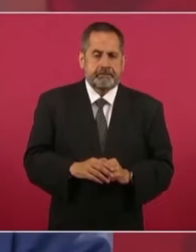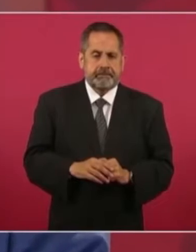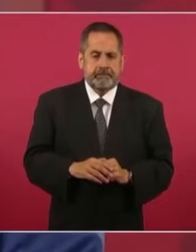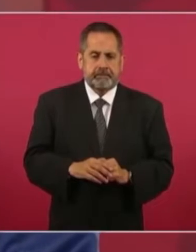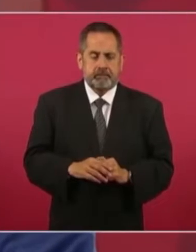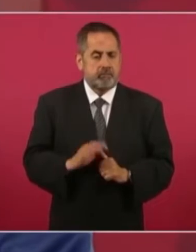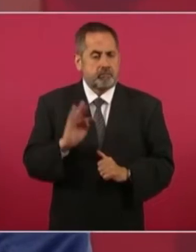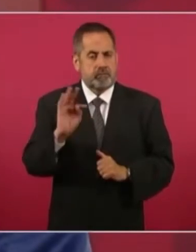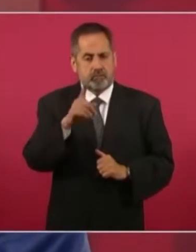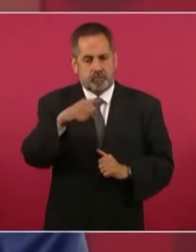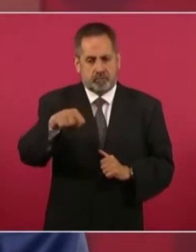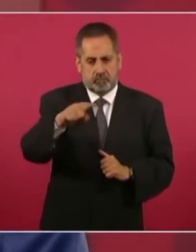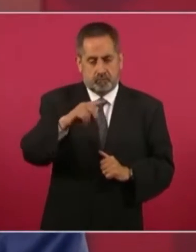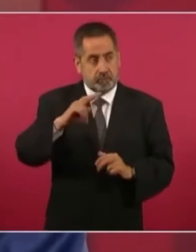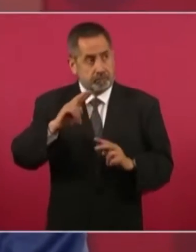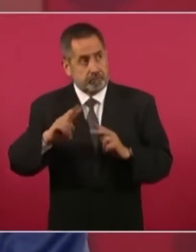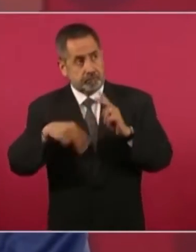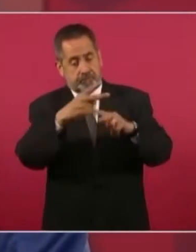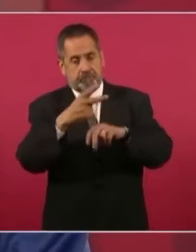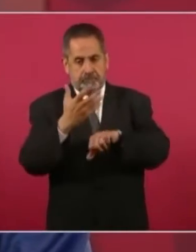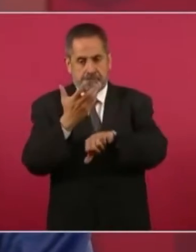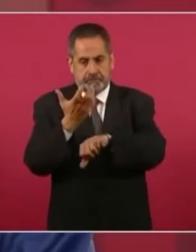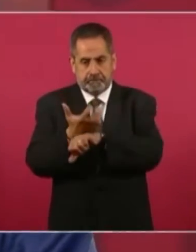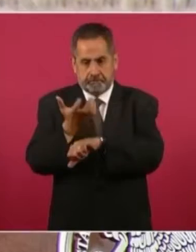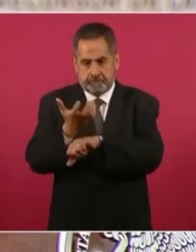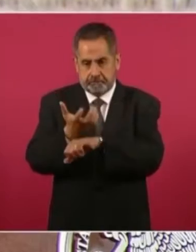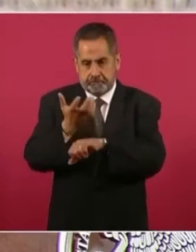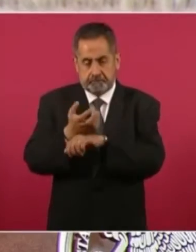Si ustedes van a Estados Unidos